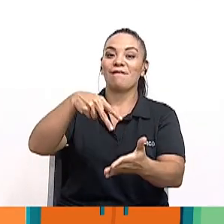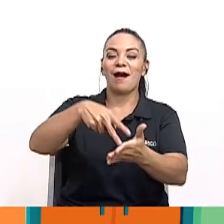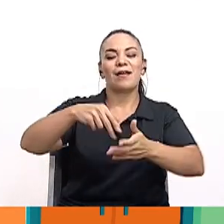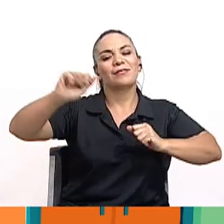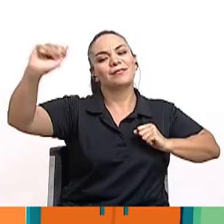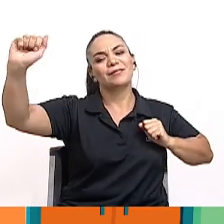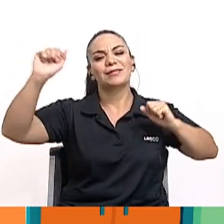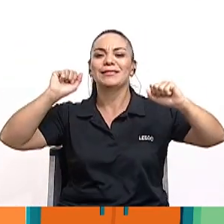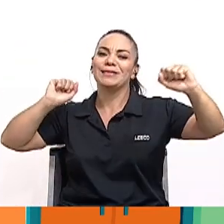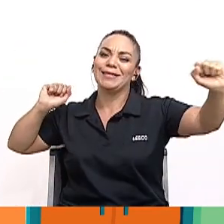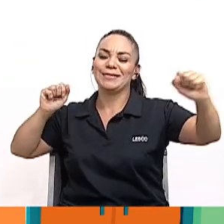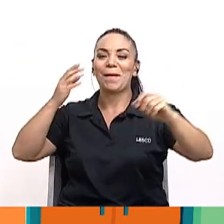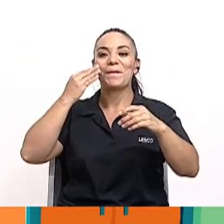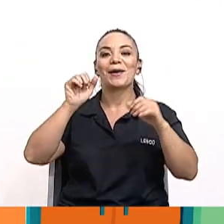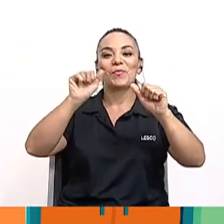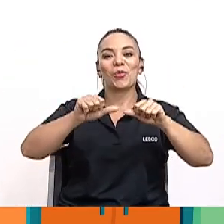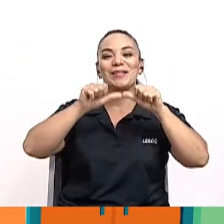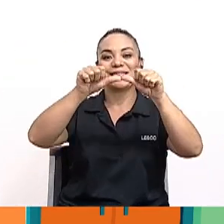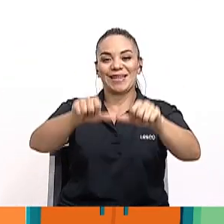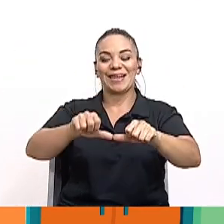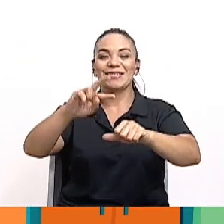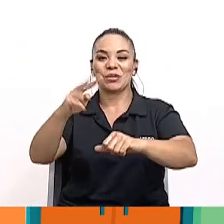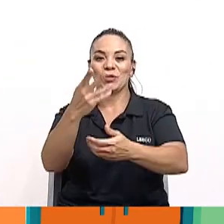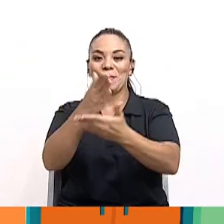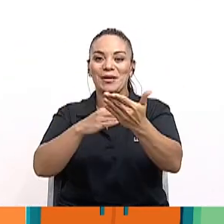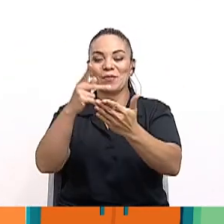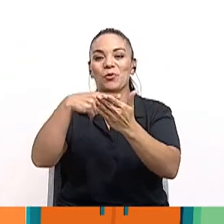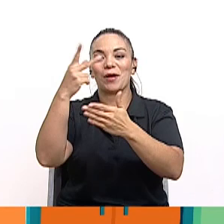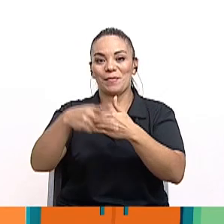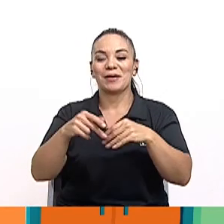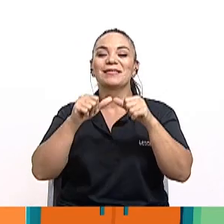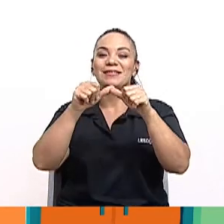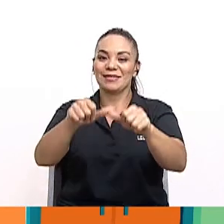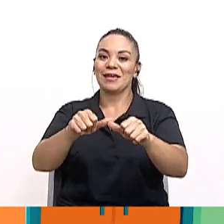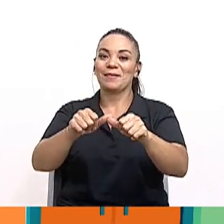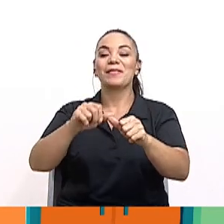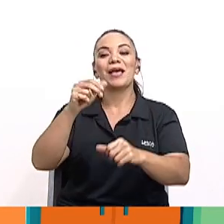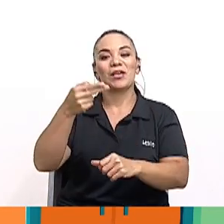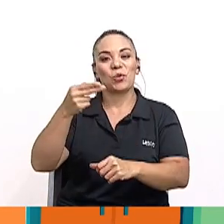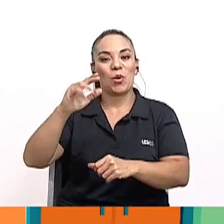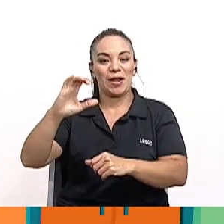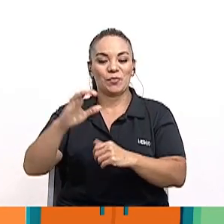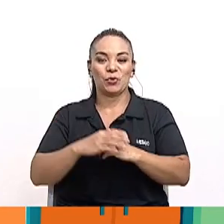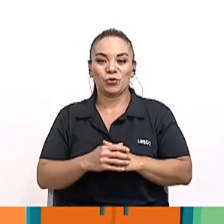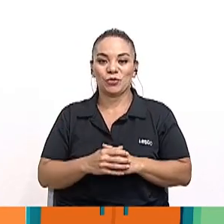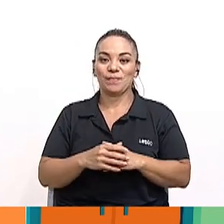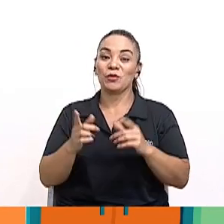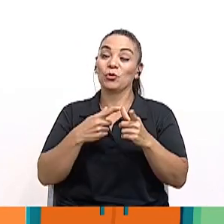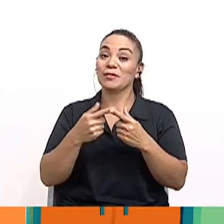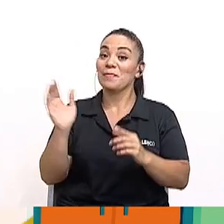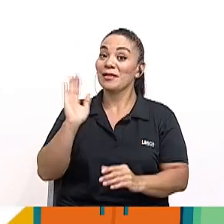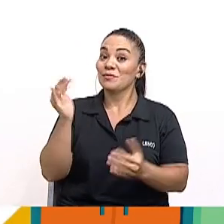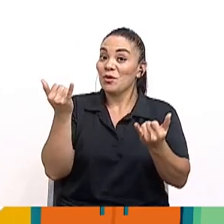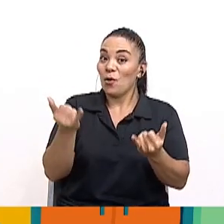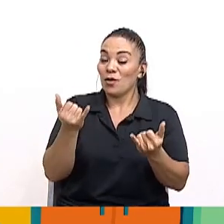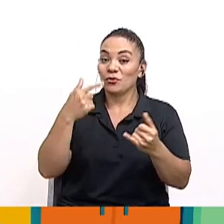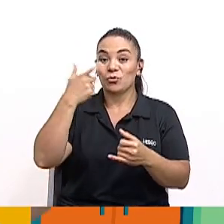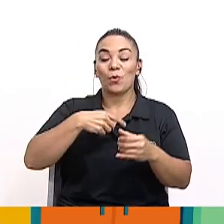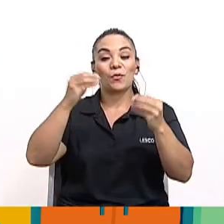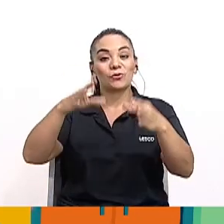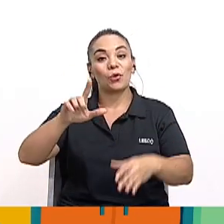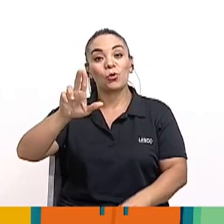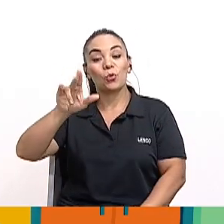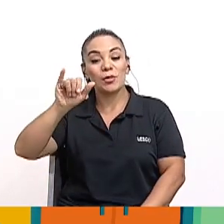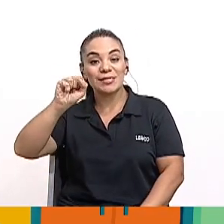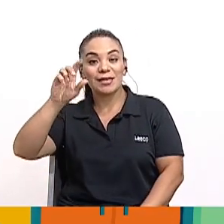estírense para poder seguir en la siguiente parte del programa, que sigue siendo de hidrocarburos. Entonces me despido por ahora. Soy el profesor Luis Diego